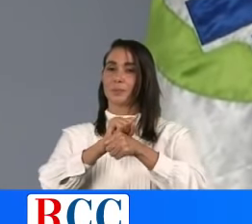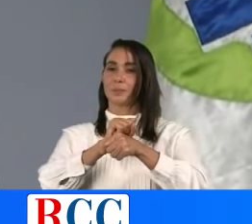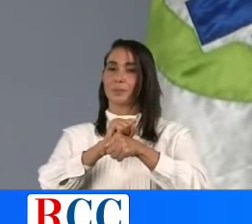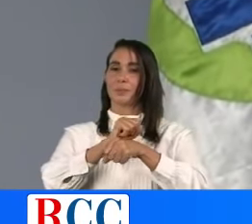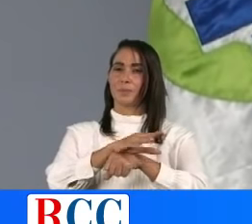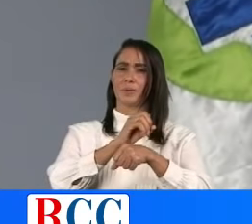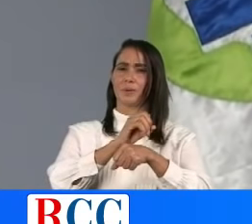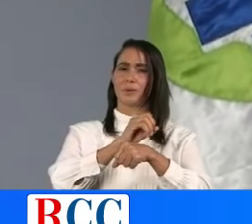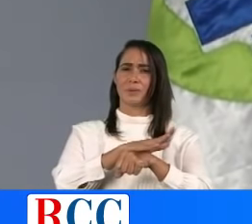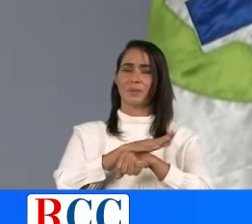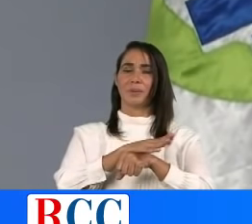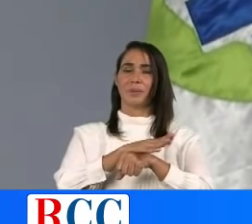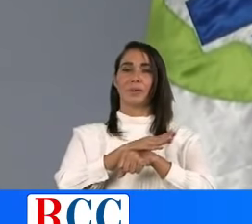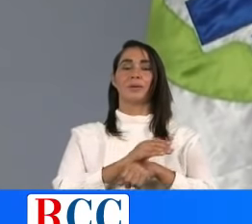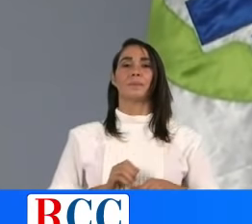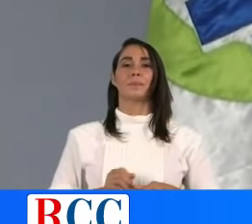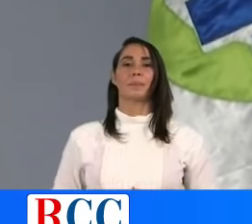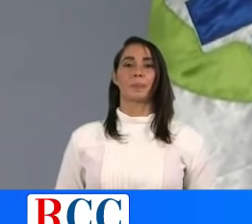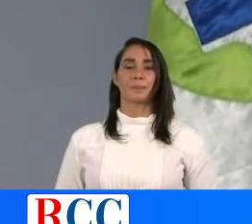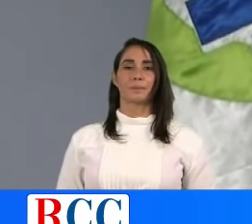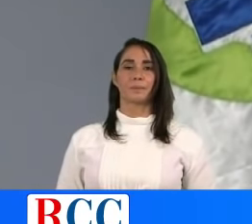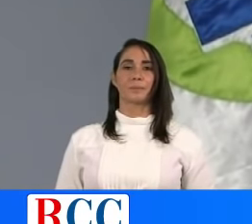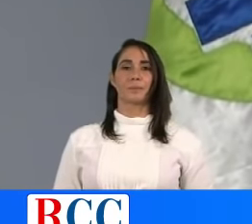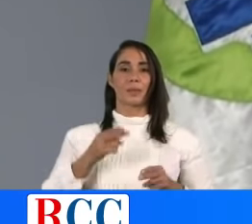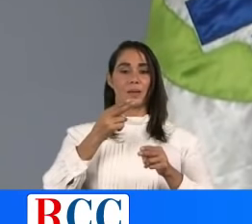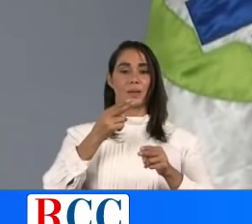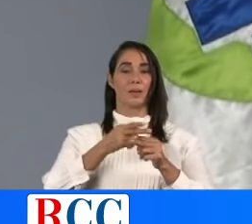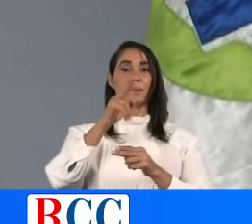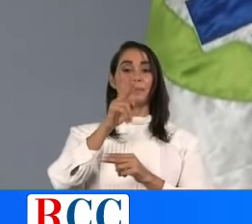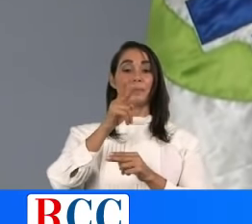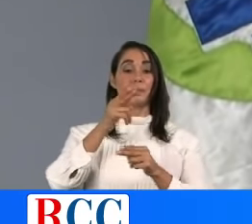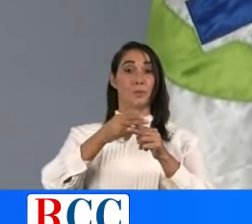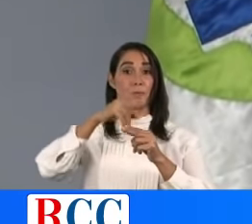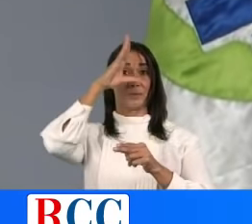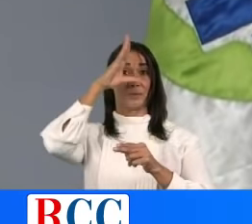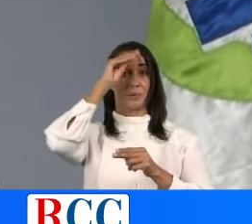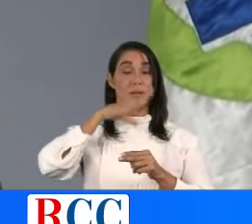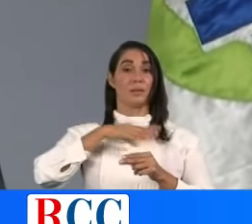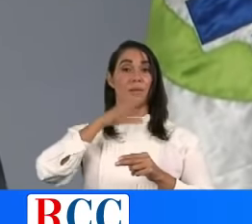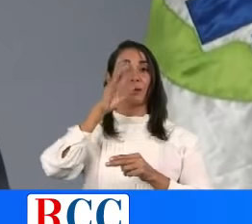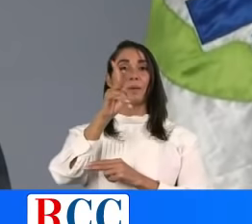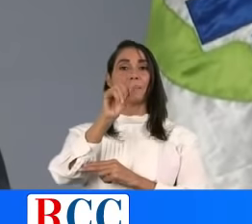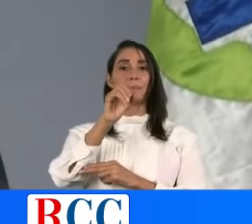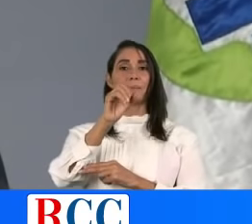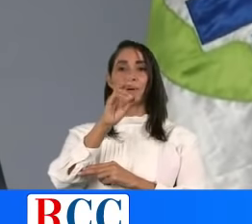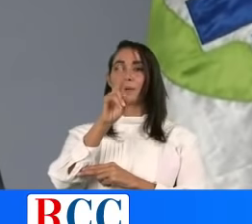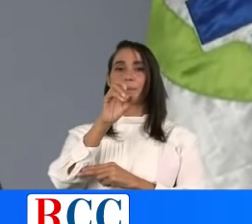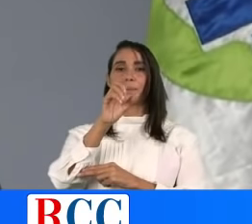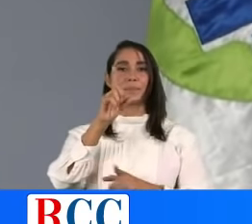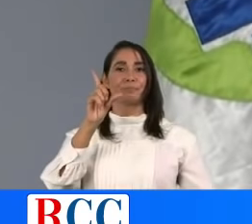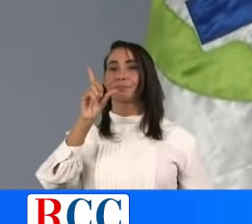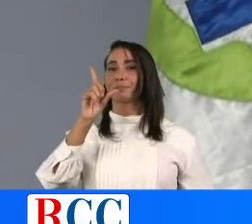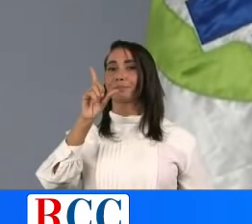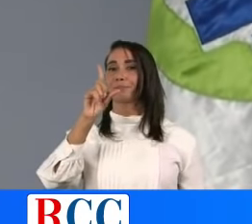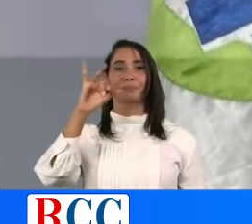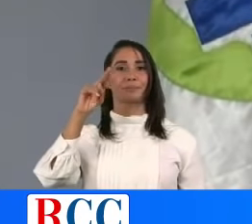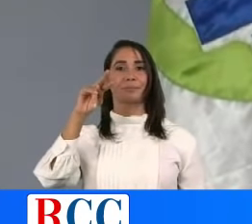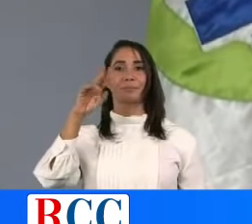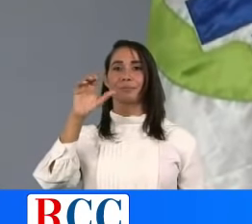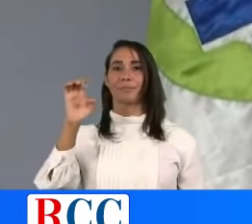salida del señor Pascualini, a quien deseamos larga vida y